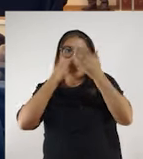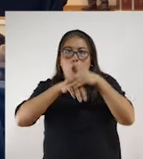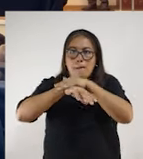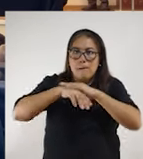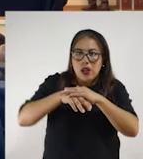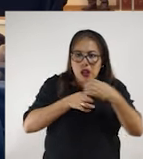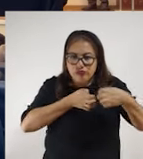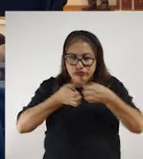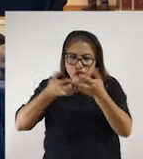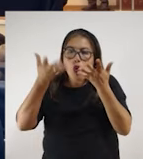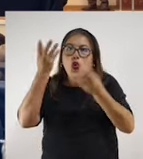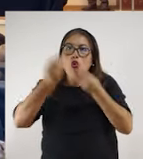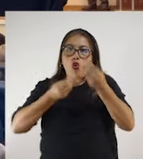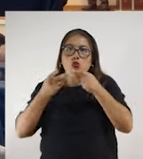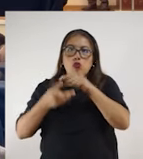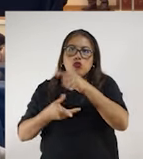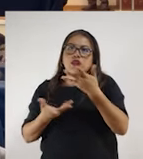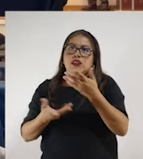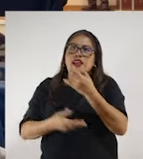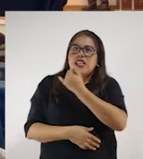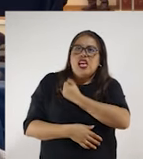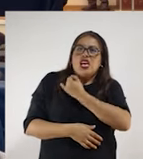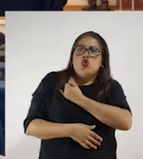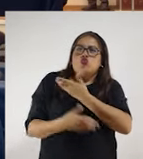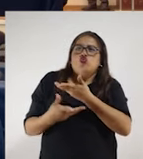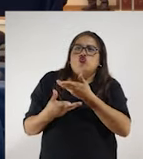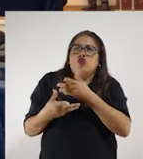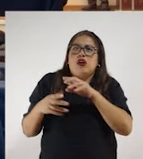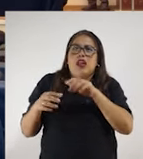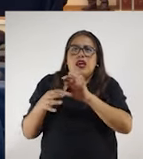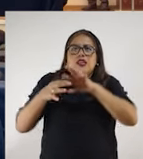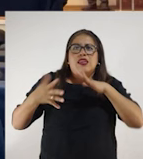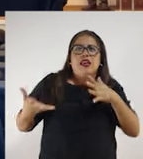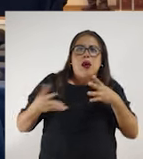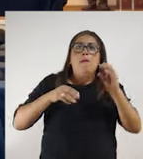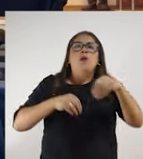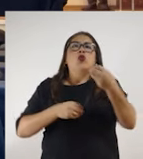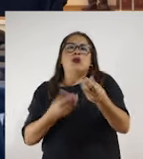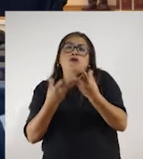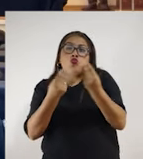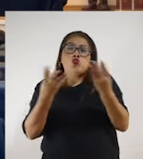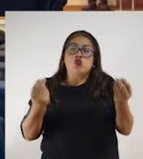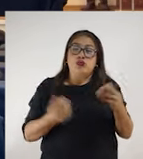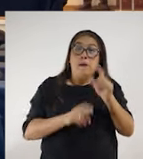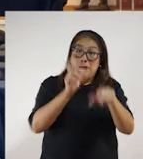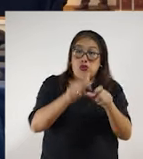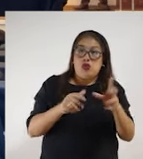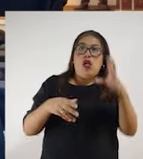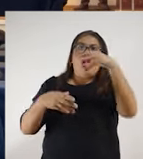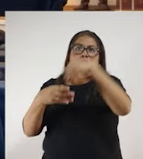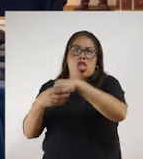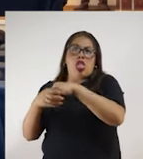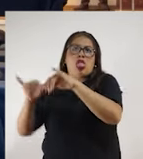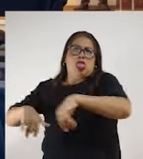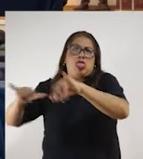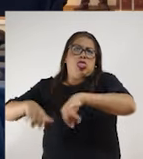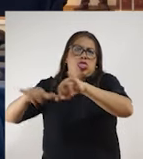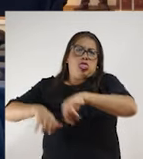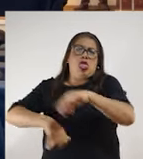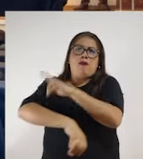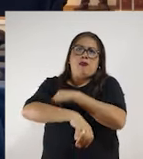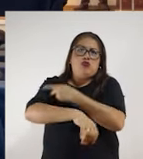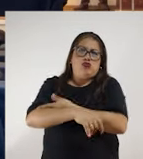de desinstitucionalización, porque hay muchas personas que están en una situación de encierro, ¿no?, cuando no deberían